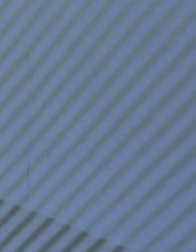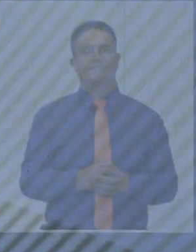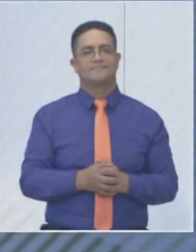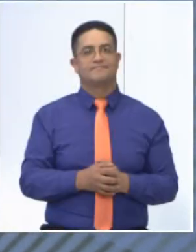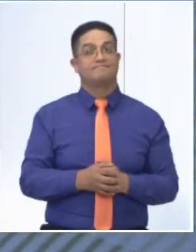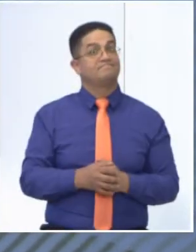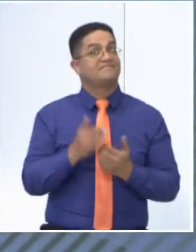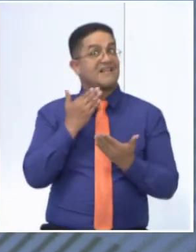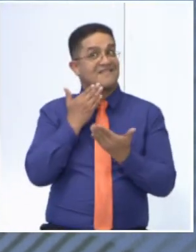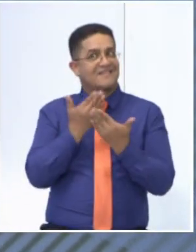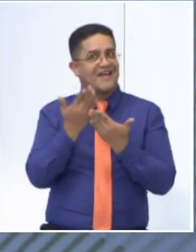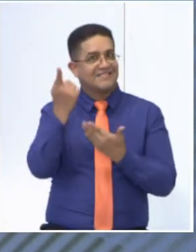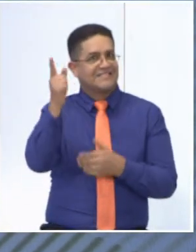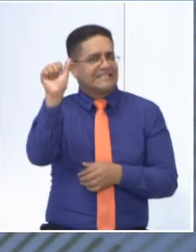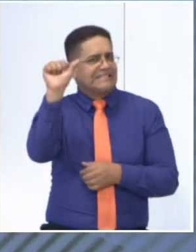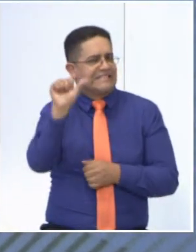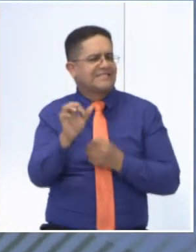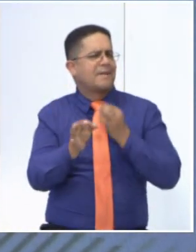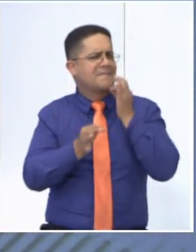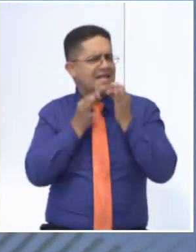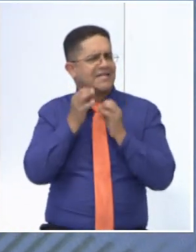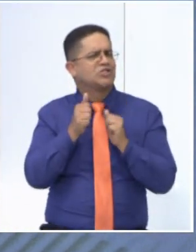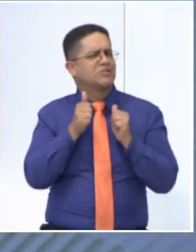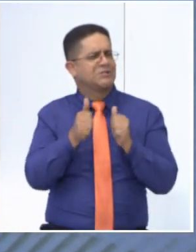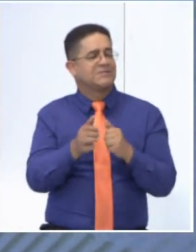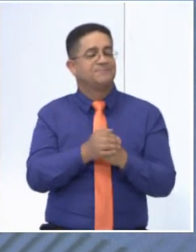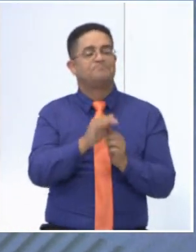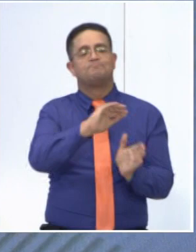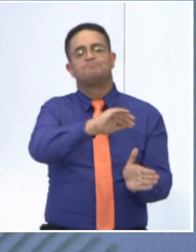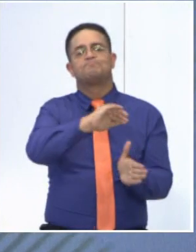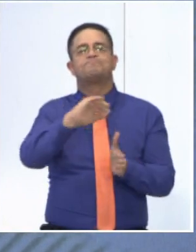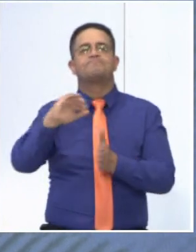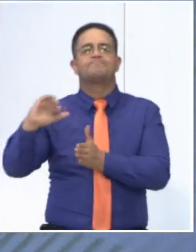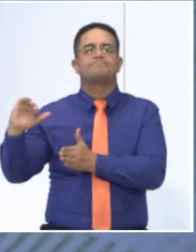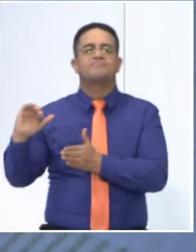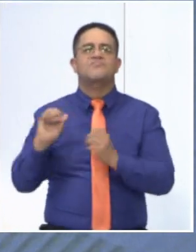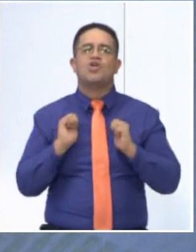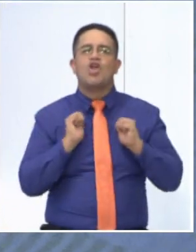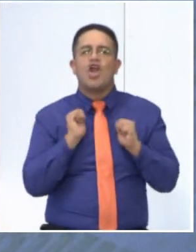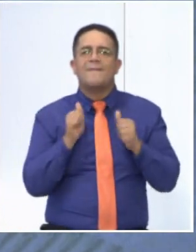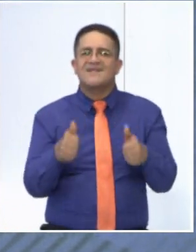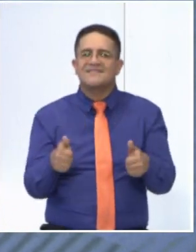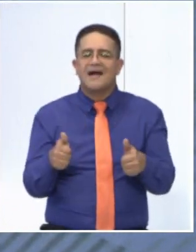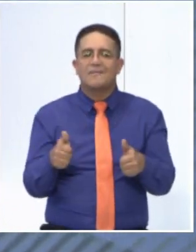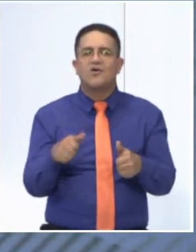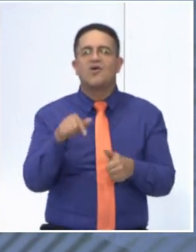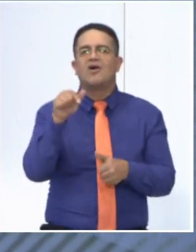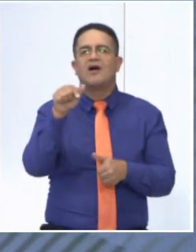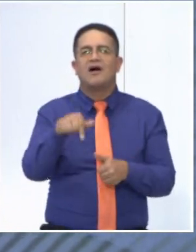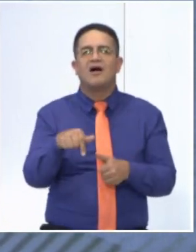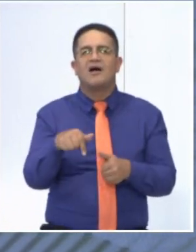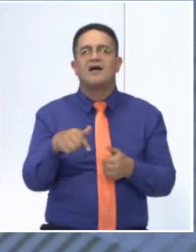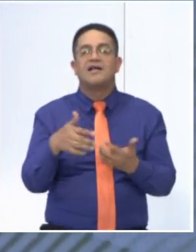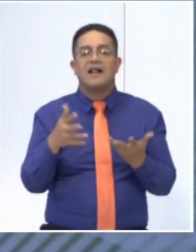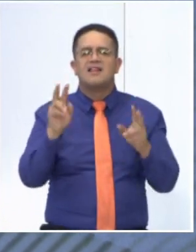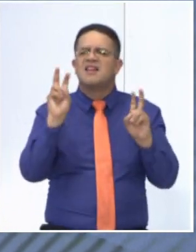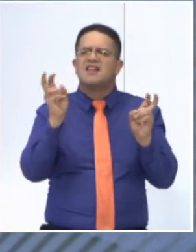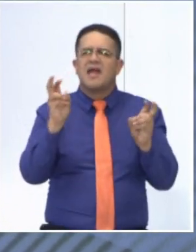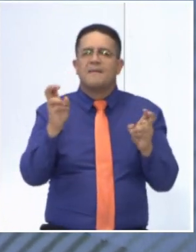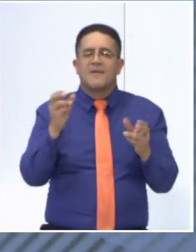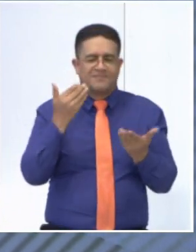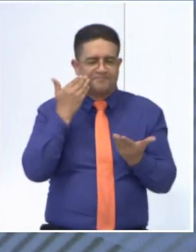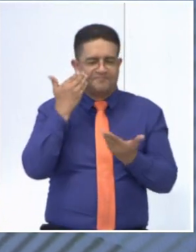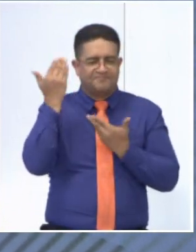Vanessa, gracias por esta explicación. Nosotros vamos a avanzar y vamos a entrar en materia. Diabetes es el tema del día de hoy. Vamos a ver